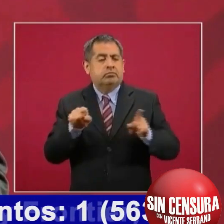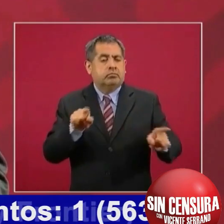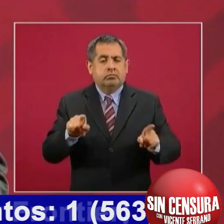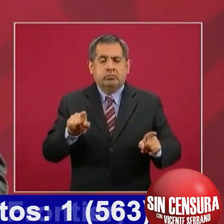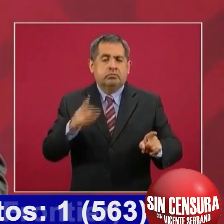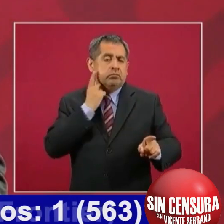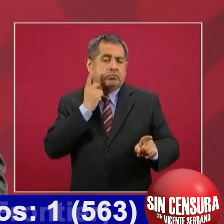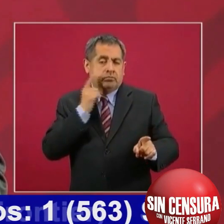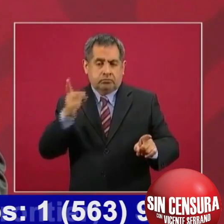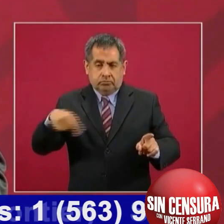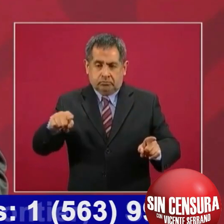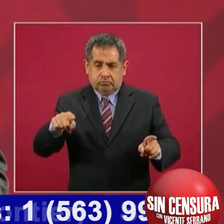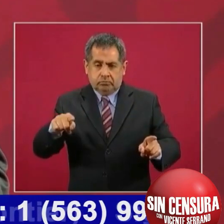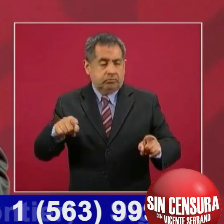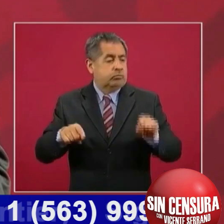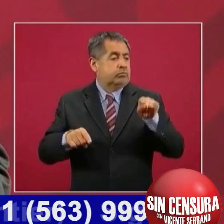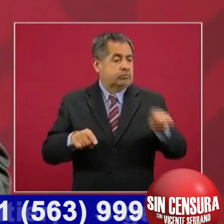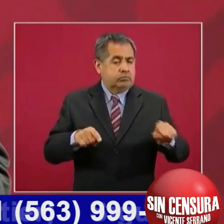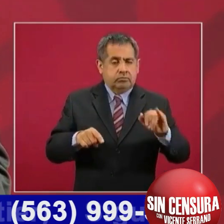de